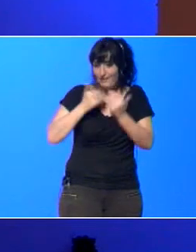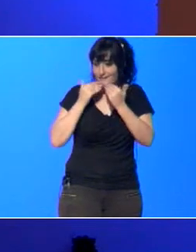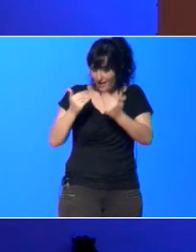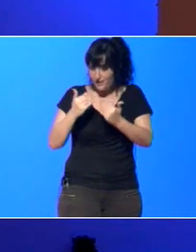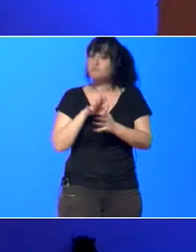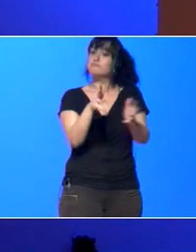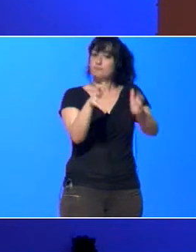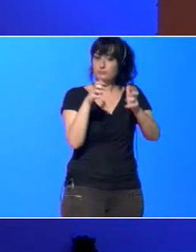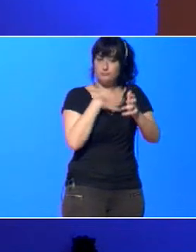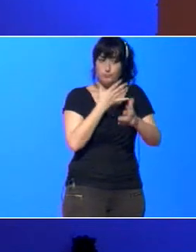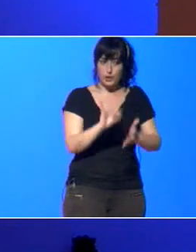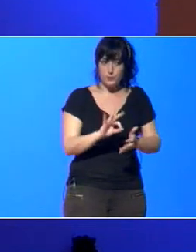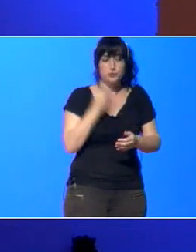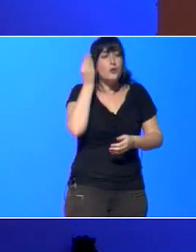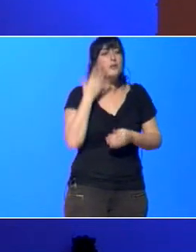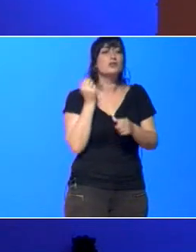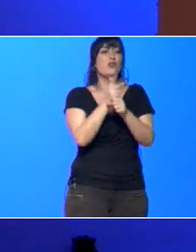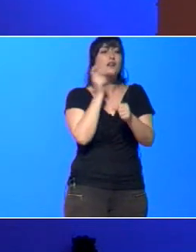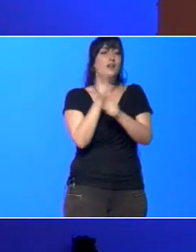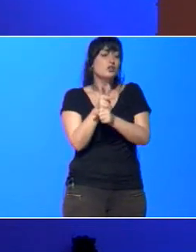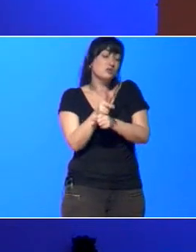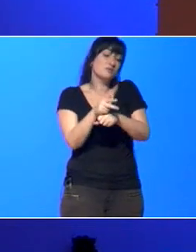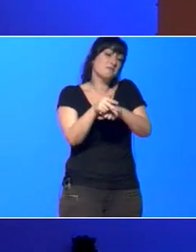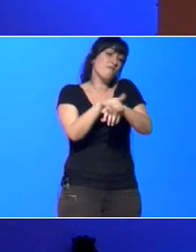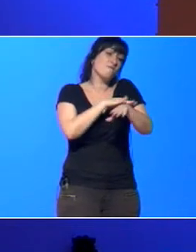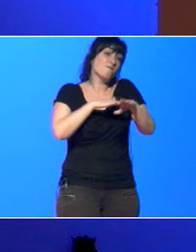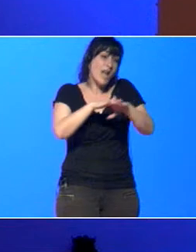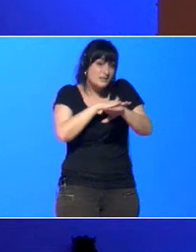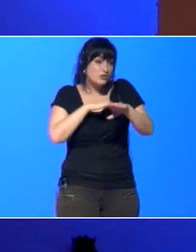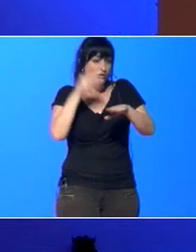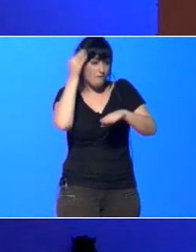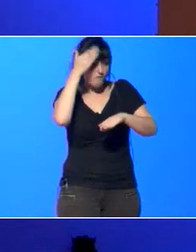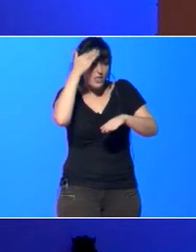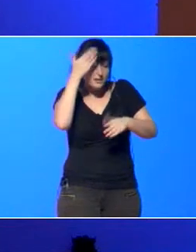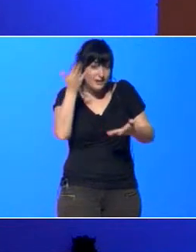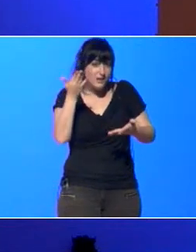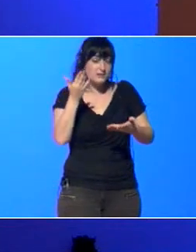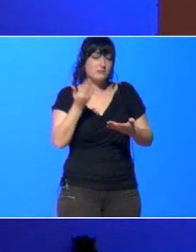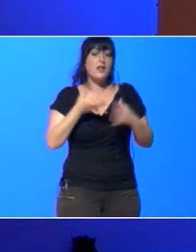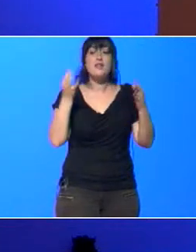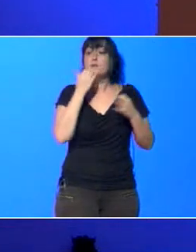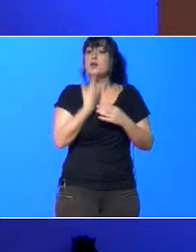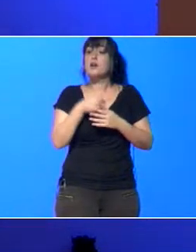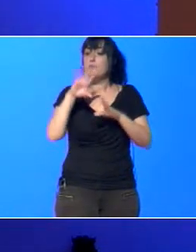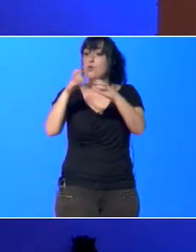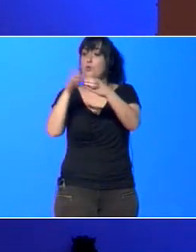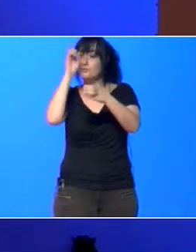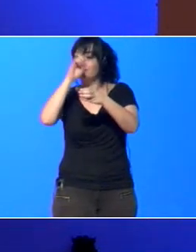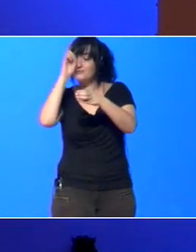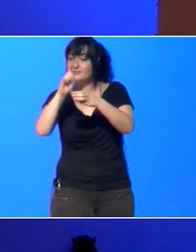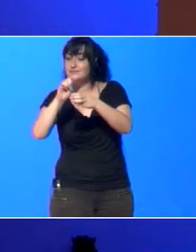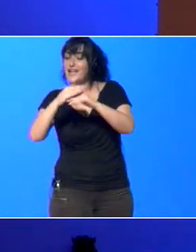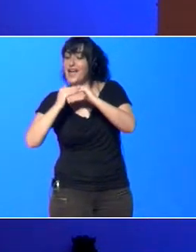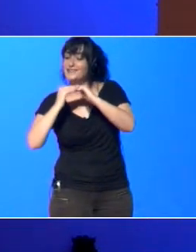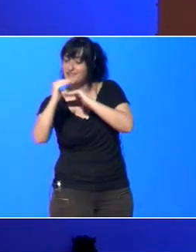Creo que los retos fundamentales estarían basados en la construcción de equipos docentes estables, y sé que eso